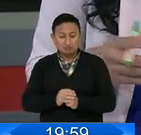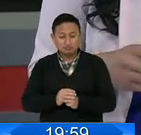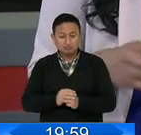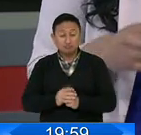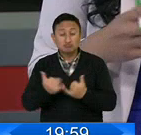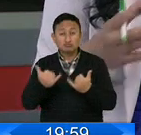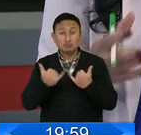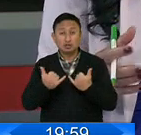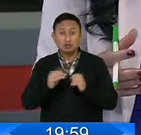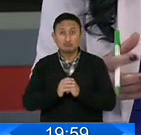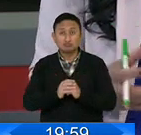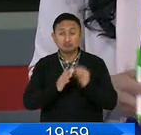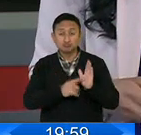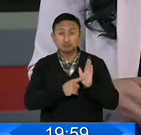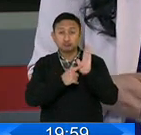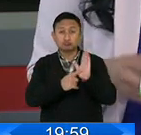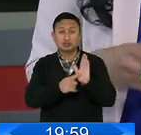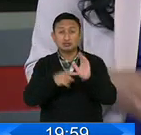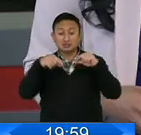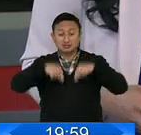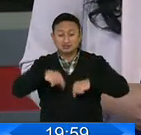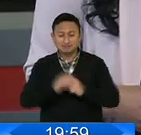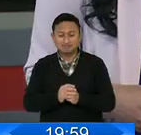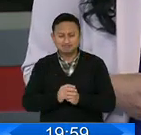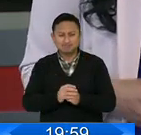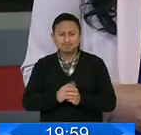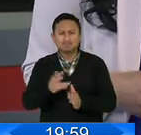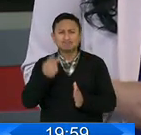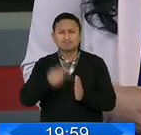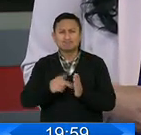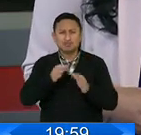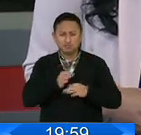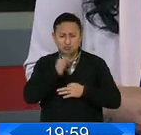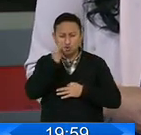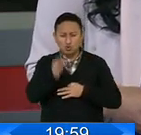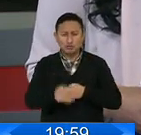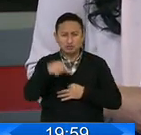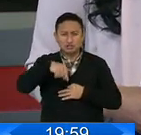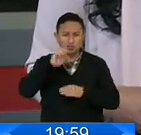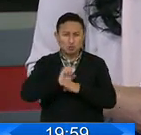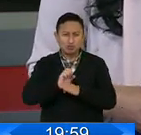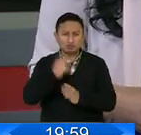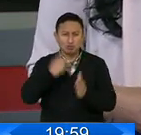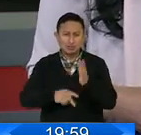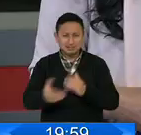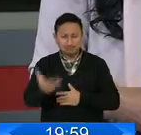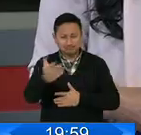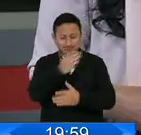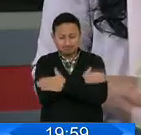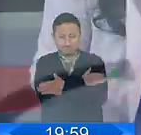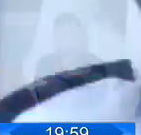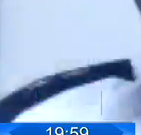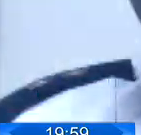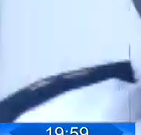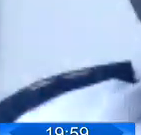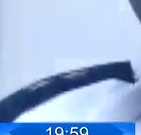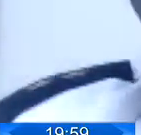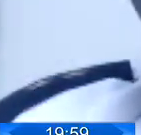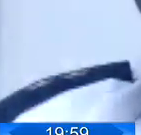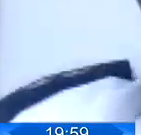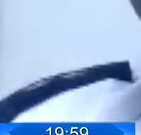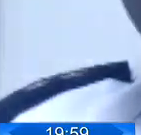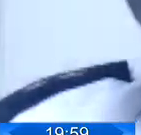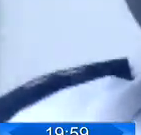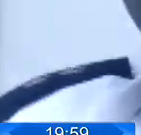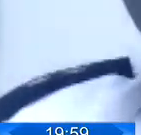dejar unas imágenes de lo que ha significado el COVID-19 en nuestro país. Un abrazo. Poder continuar,